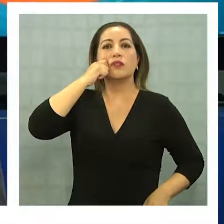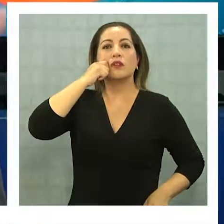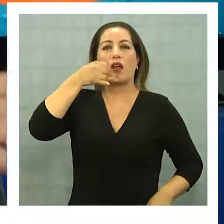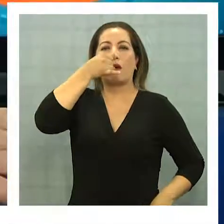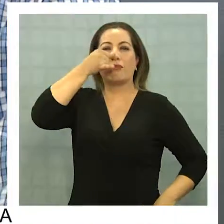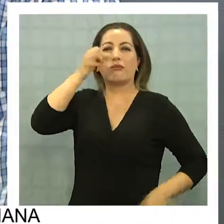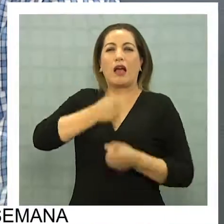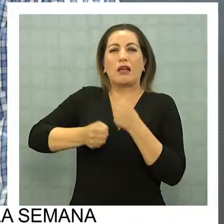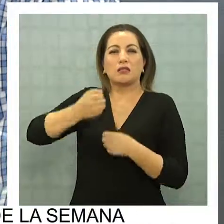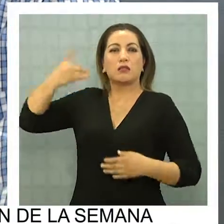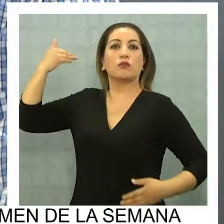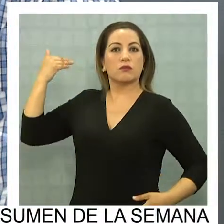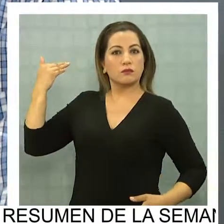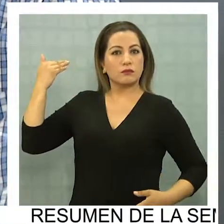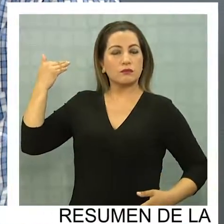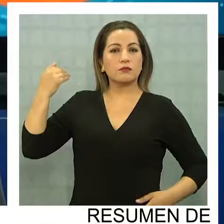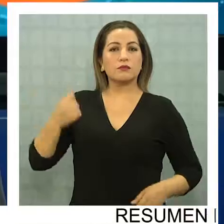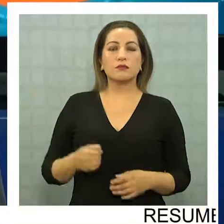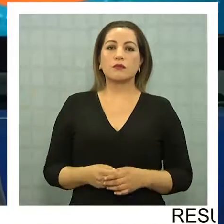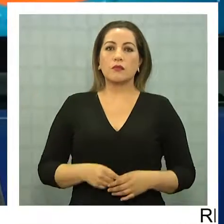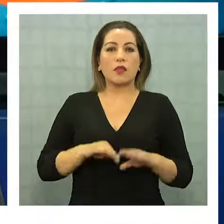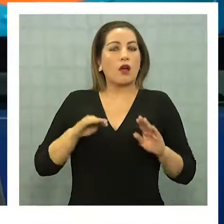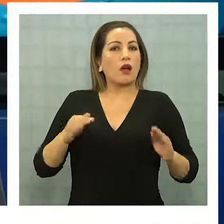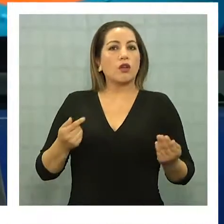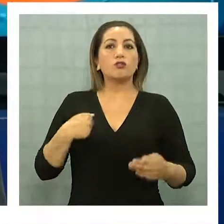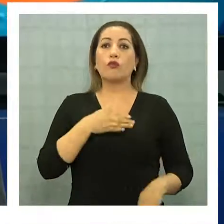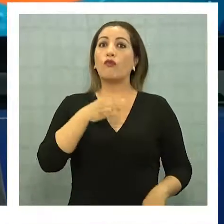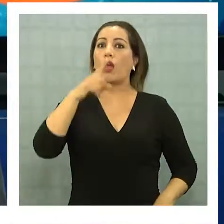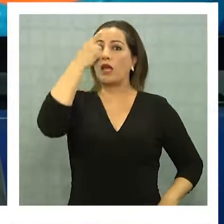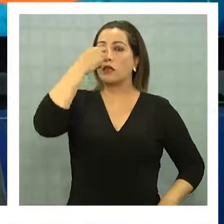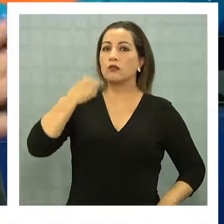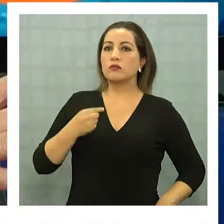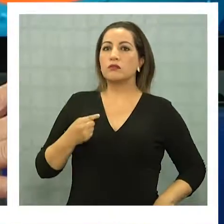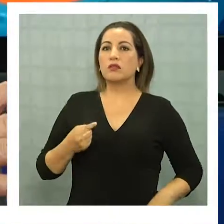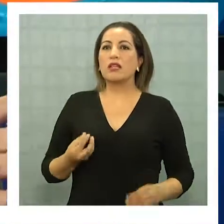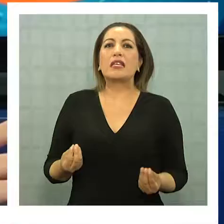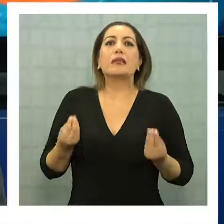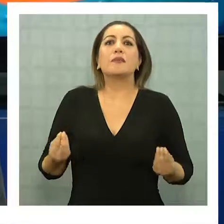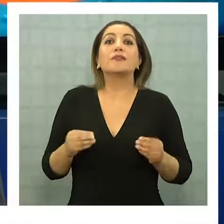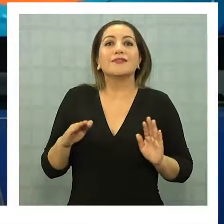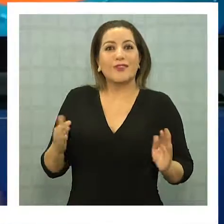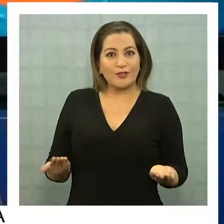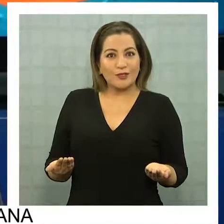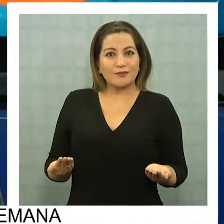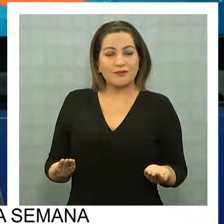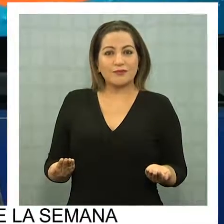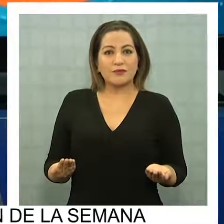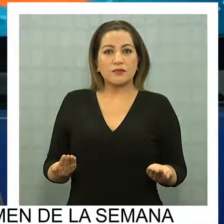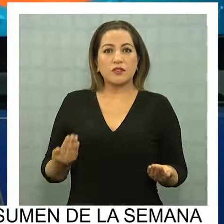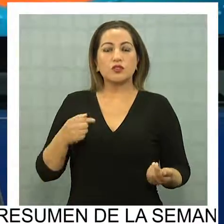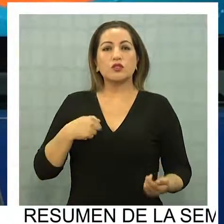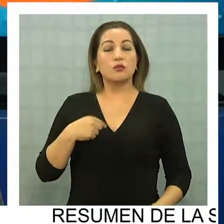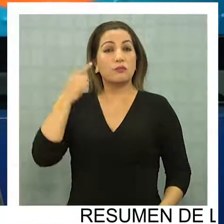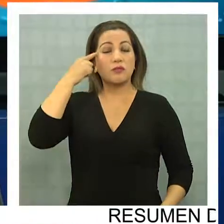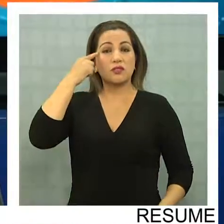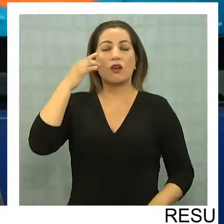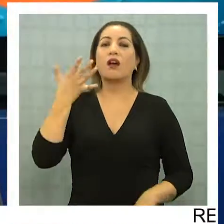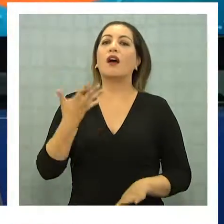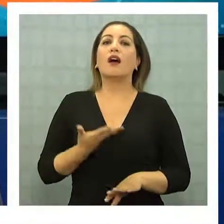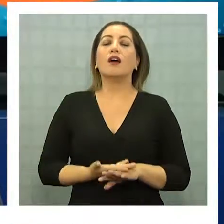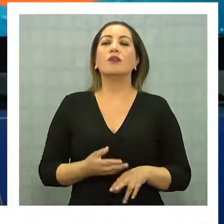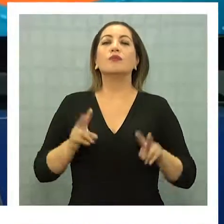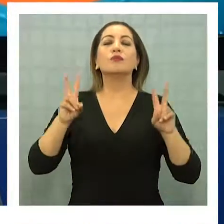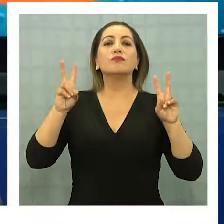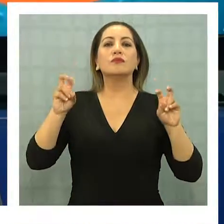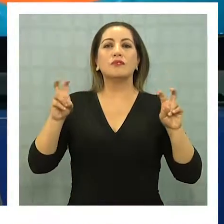de hace muchos años, ¿ya? Y que ahora uno va a ver qué es lo que ocurrió. Lo que yo sostengo es que hay un principio